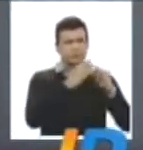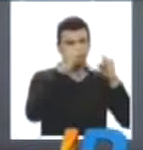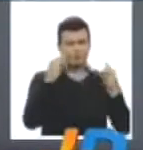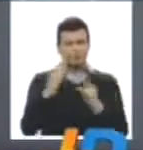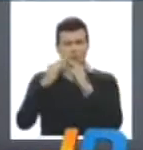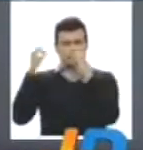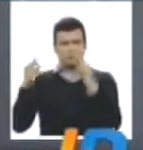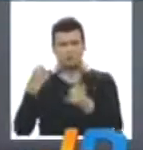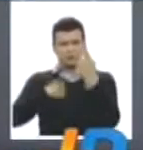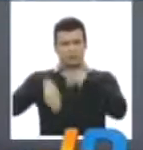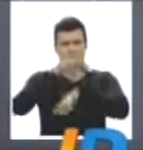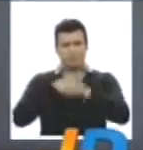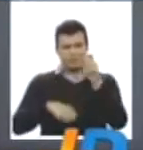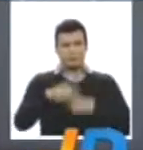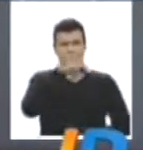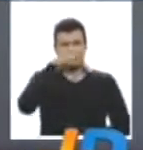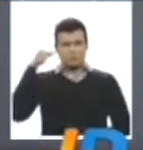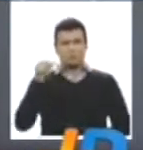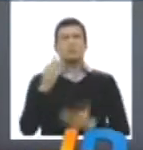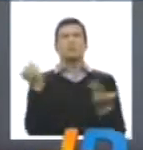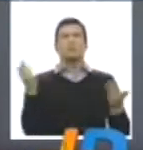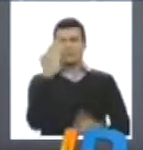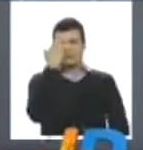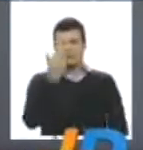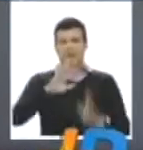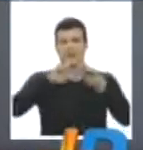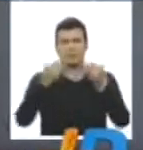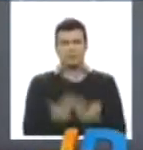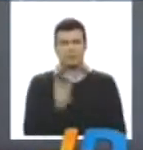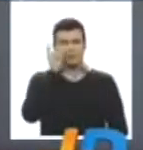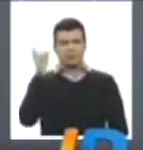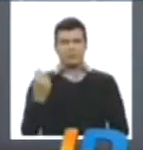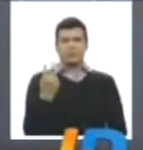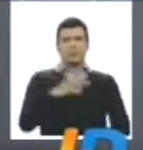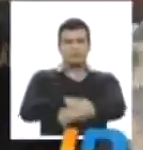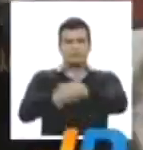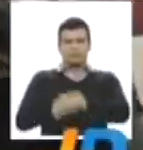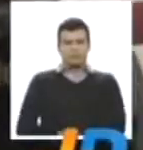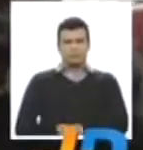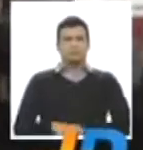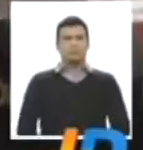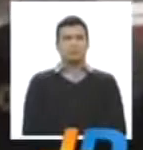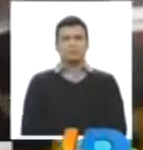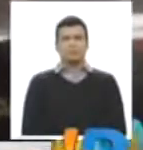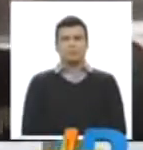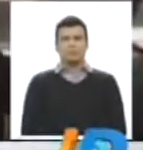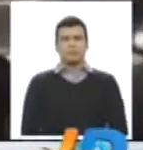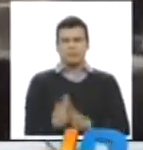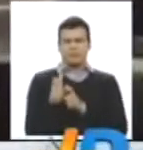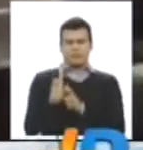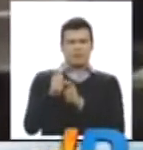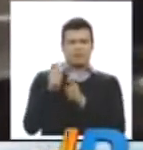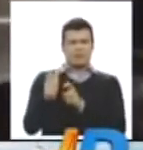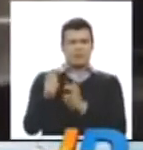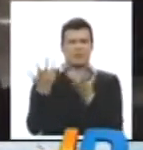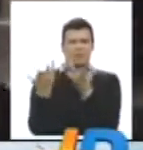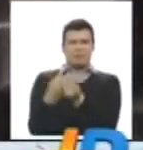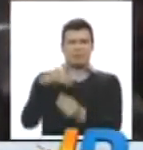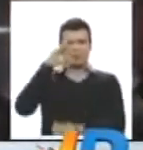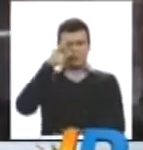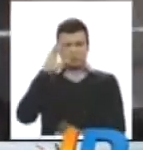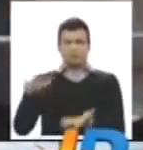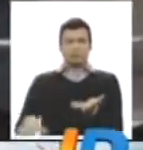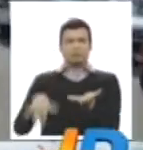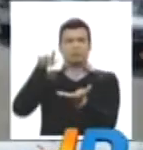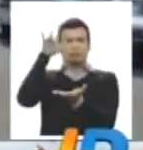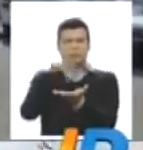funcionaban al frente de un colegio. Dos personas fueron capturadas durante el operativo. A bala fueron recibidos los hombres de la policía que